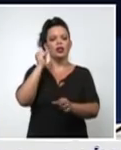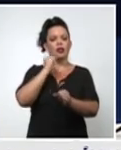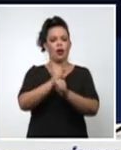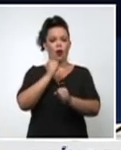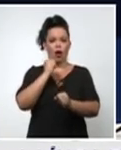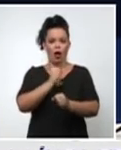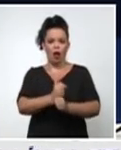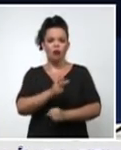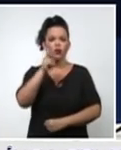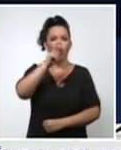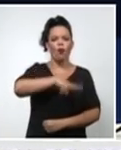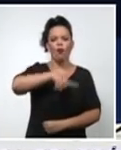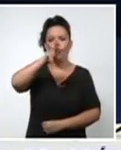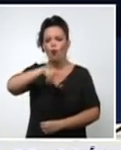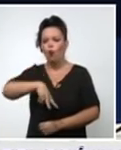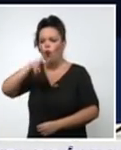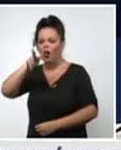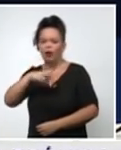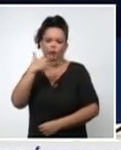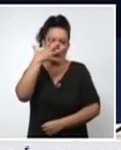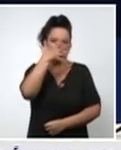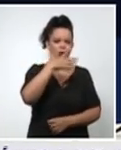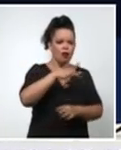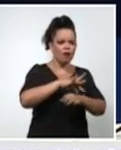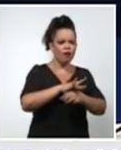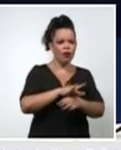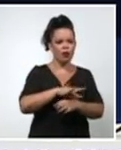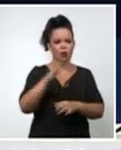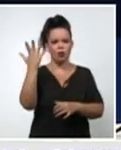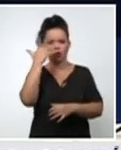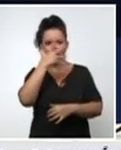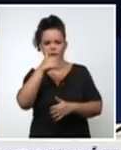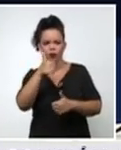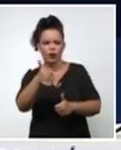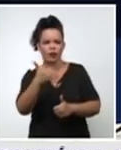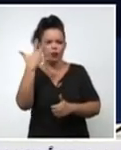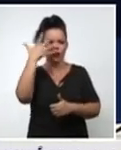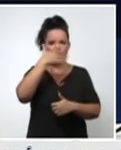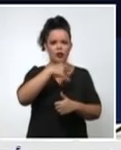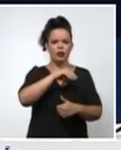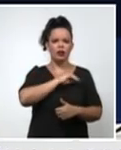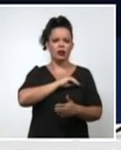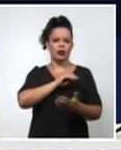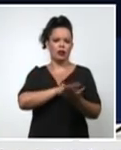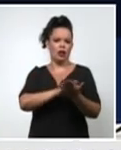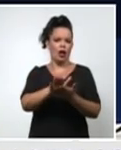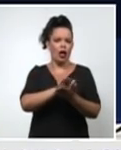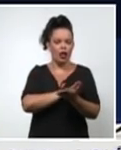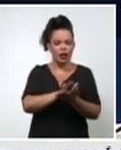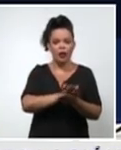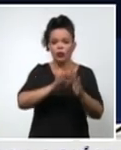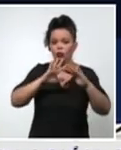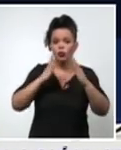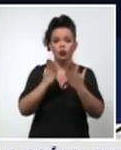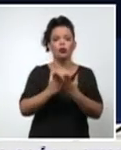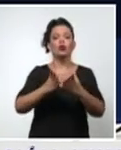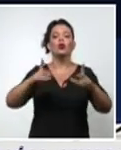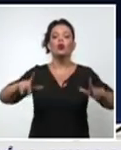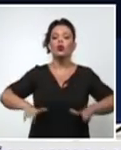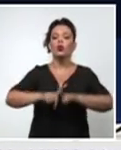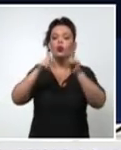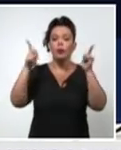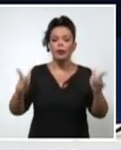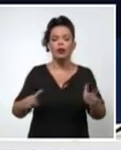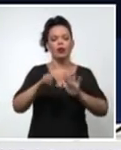diagnosticando, pesquisando, exigiendo por parte de todos las medidas de restricción.